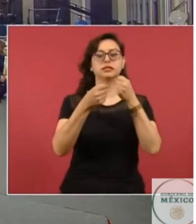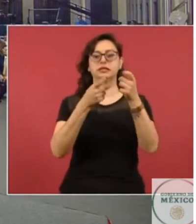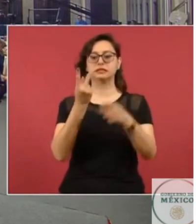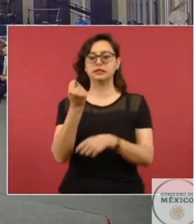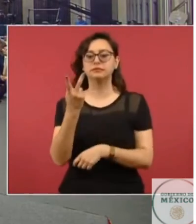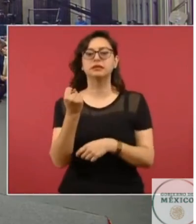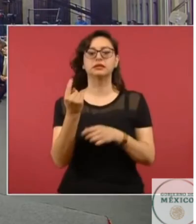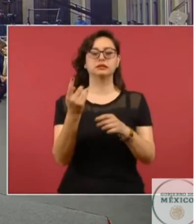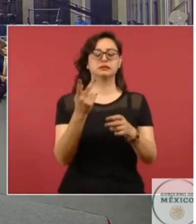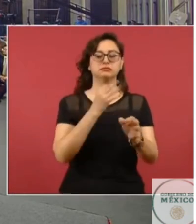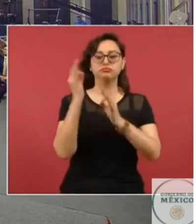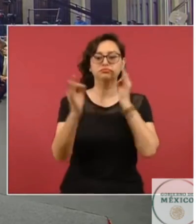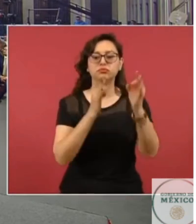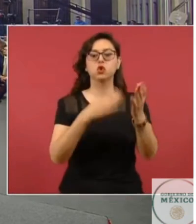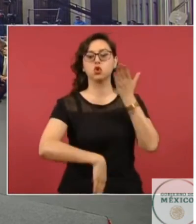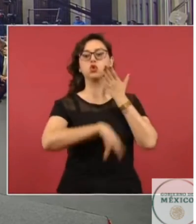Imagínense un articulista